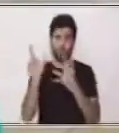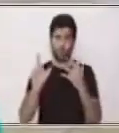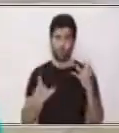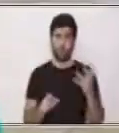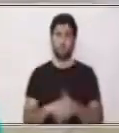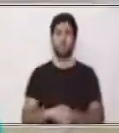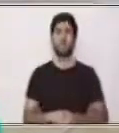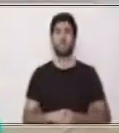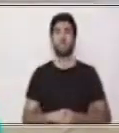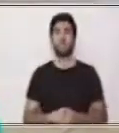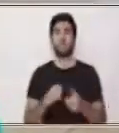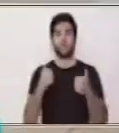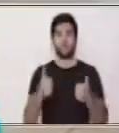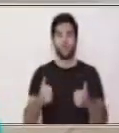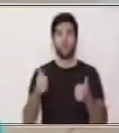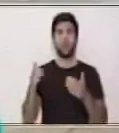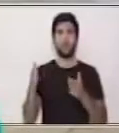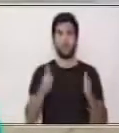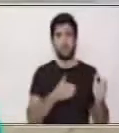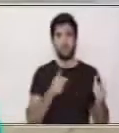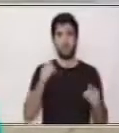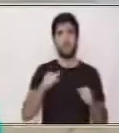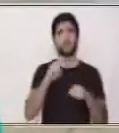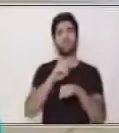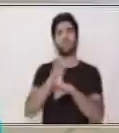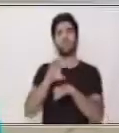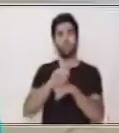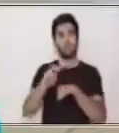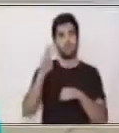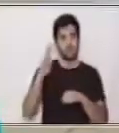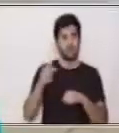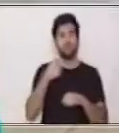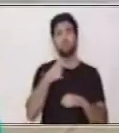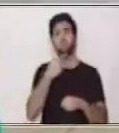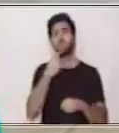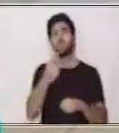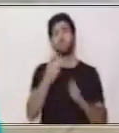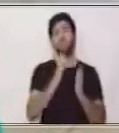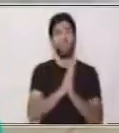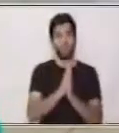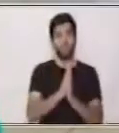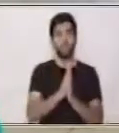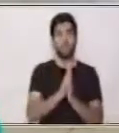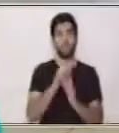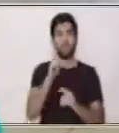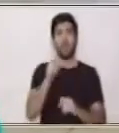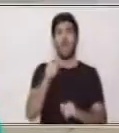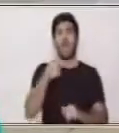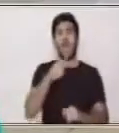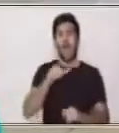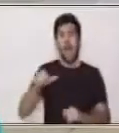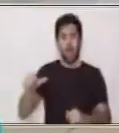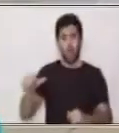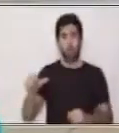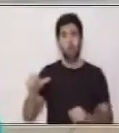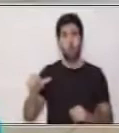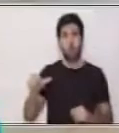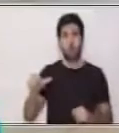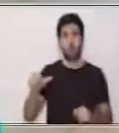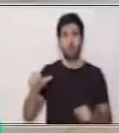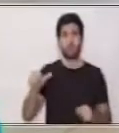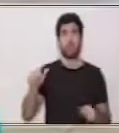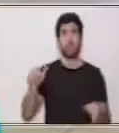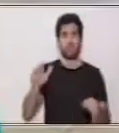pensamiento lógico. Vamos a las recomendaciones de siempre. Necesito que por favor tomes suficiente agua y jabón, si es